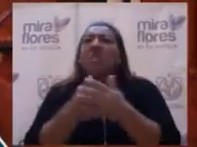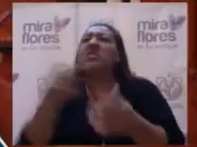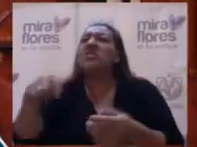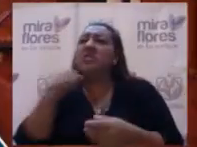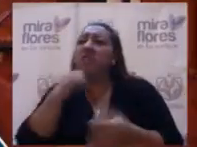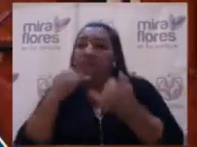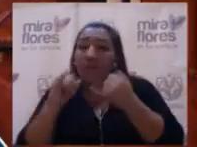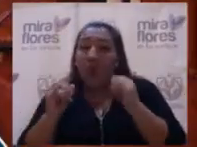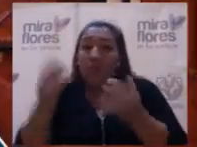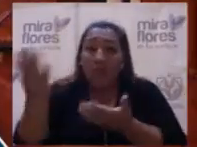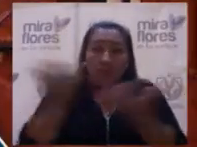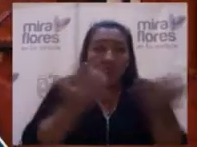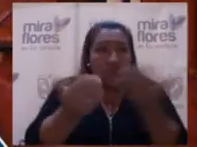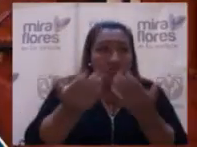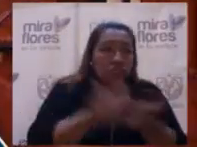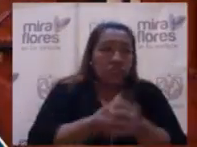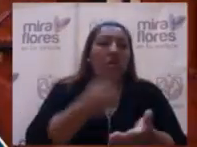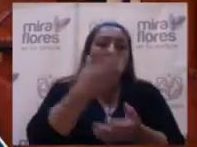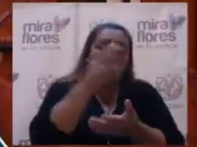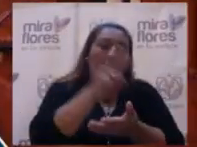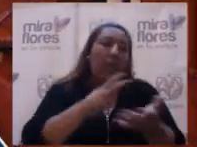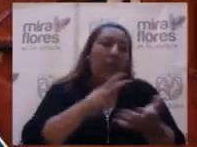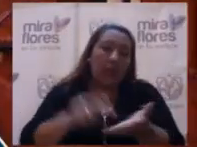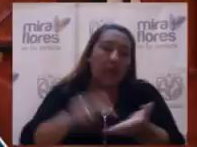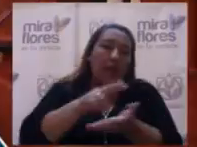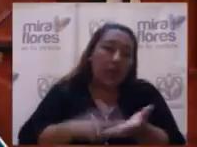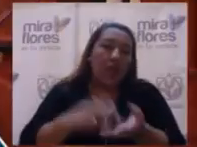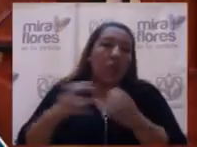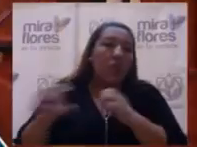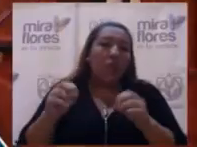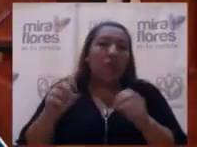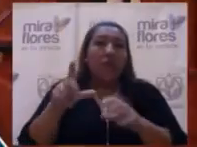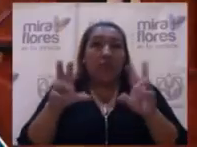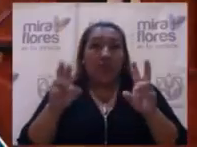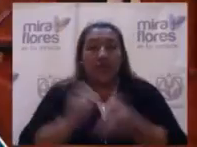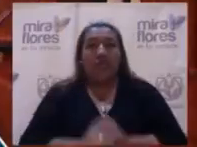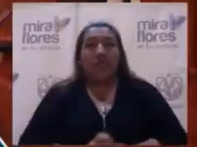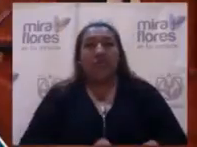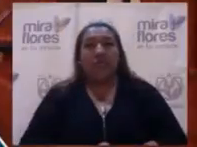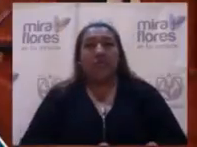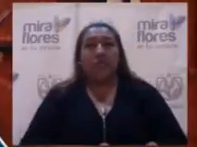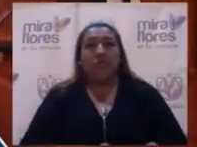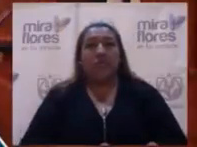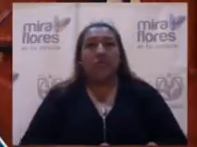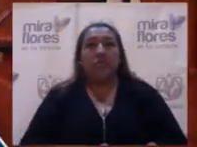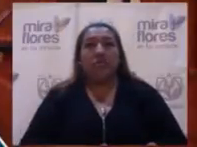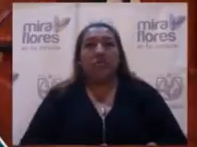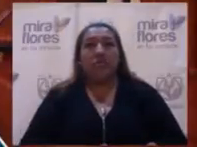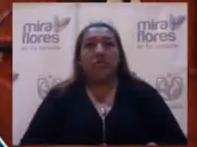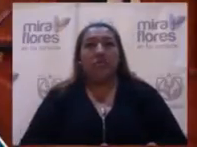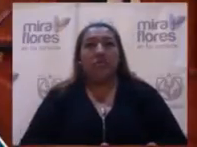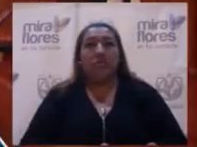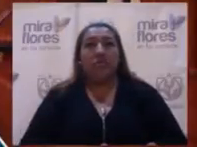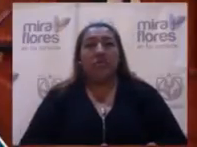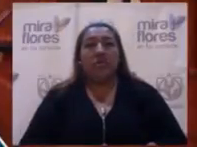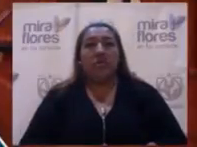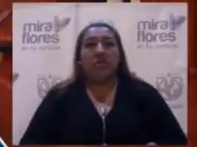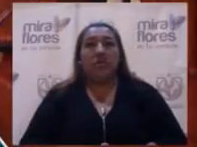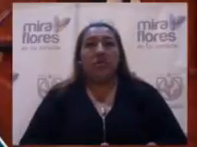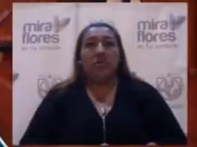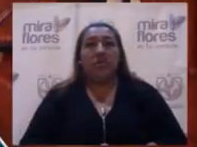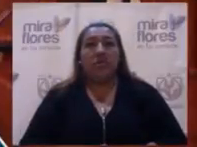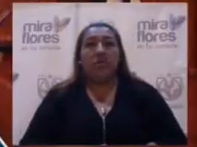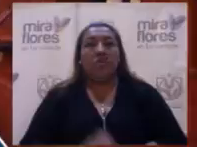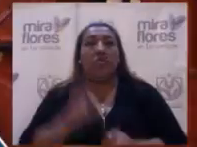de esta información, cómo iba a ser el tema. Tampoco se ha mencionado, pero por ejemplo